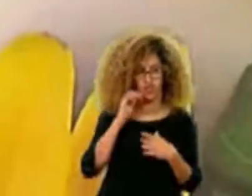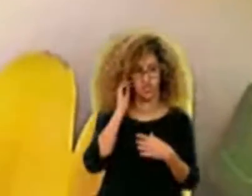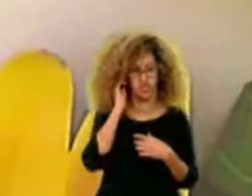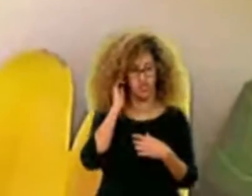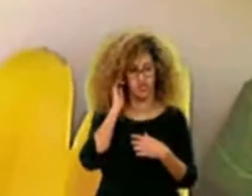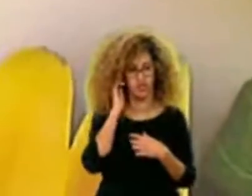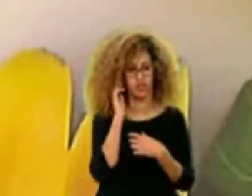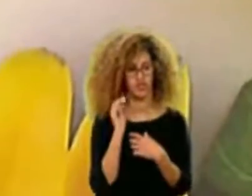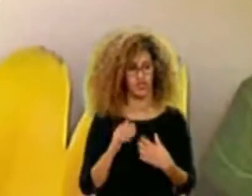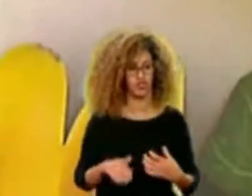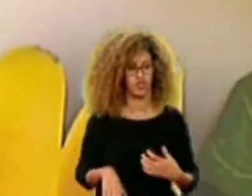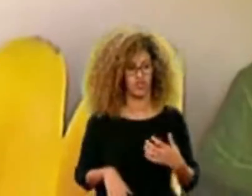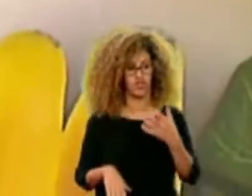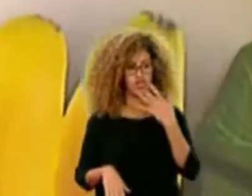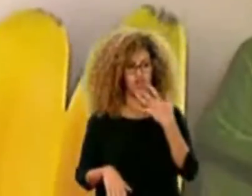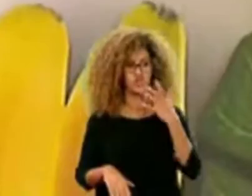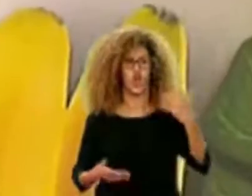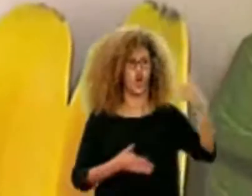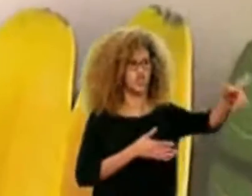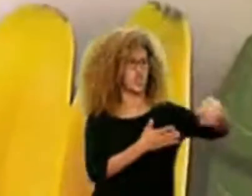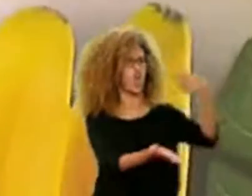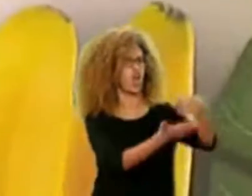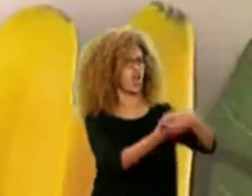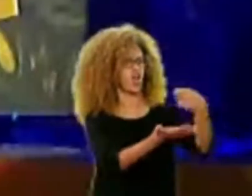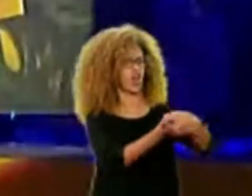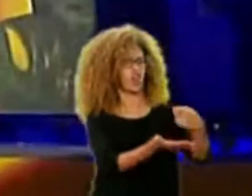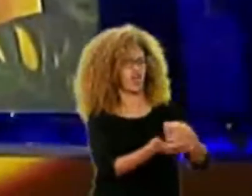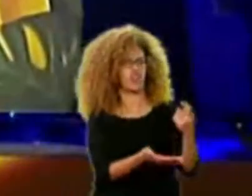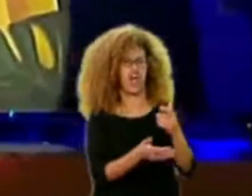¿Para qué están cobrando ustedes si no me abren el micro, carajo?